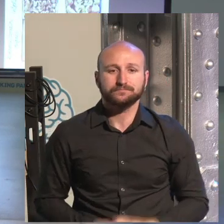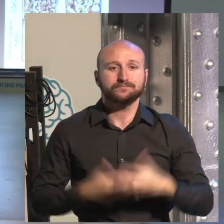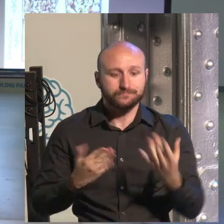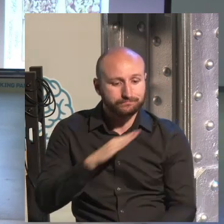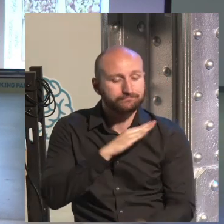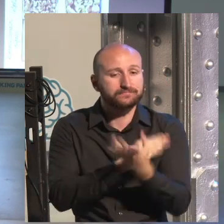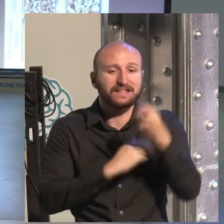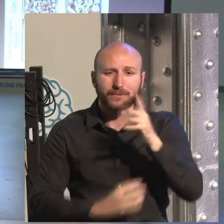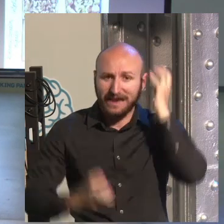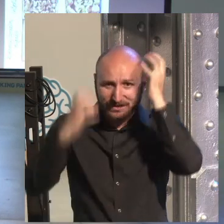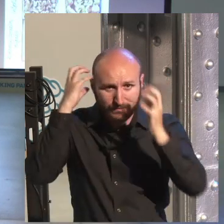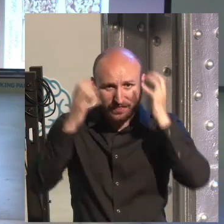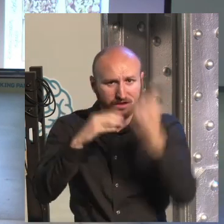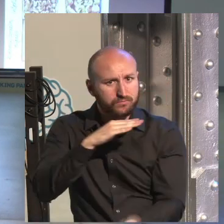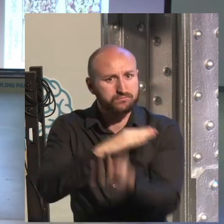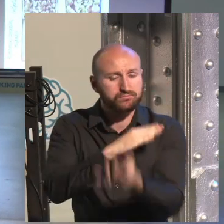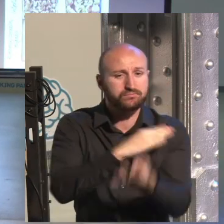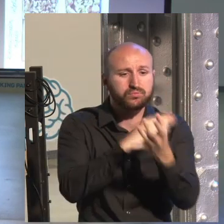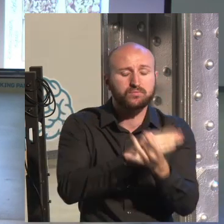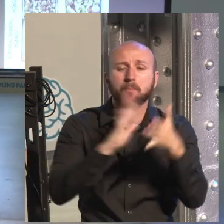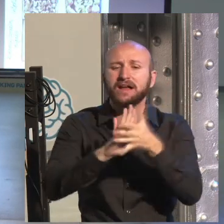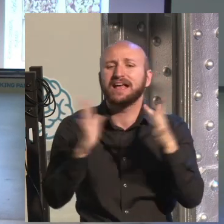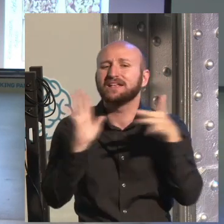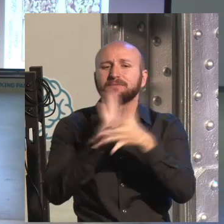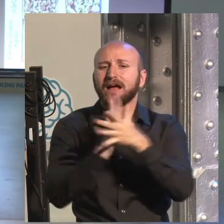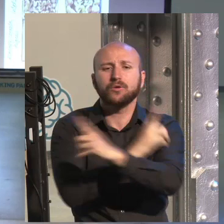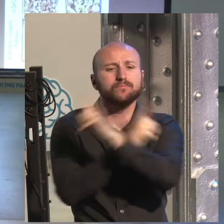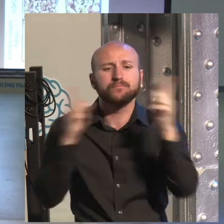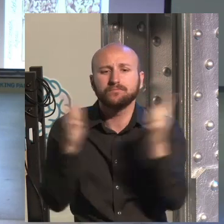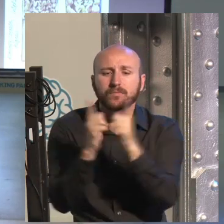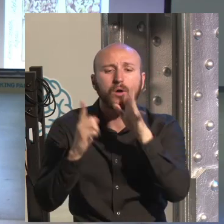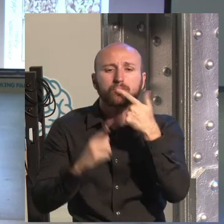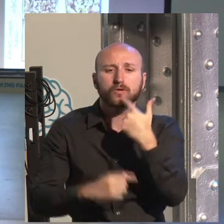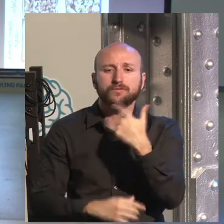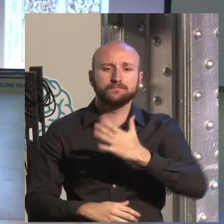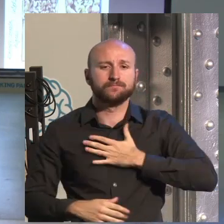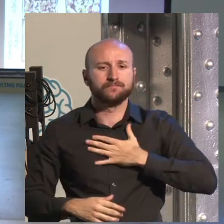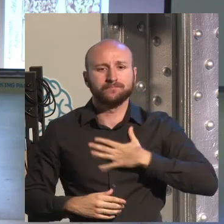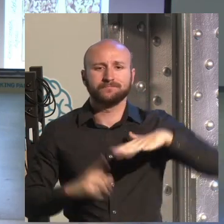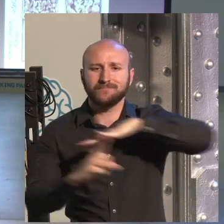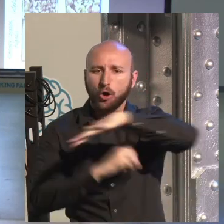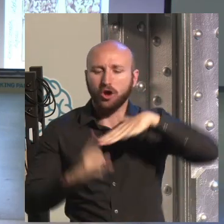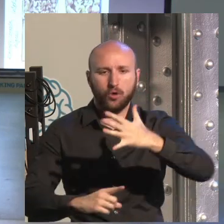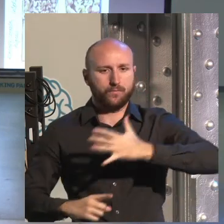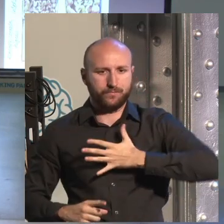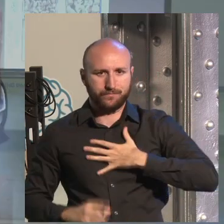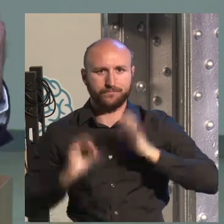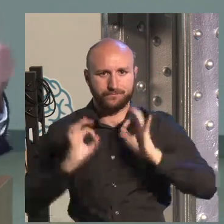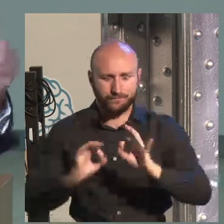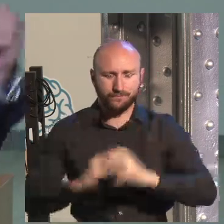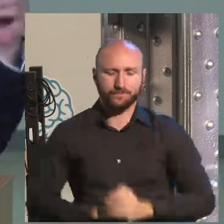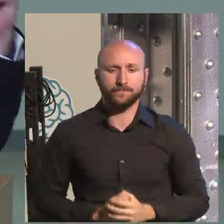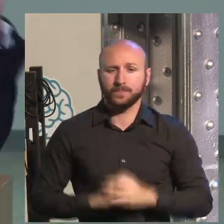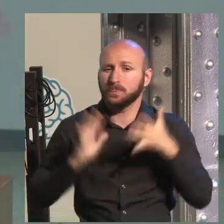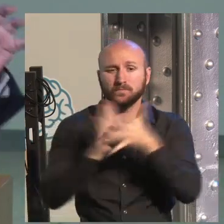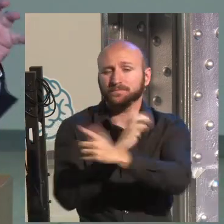aparecen especies que, por decirlo en pocas palabras, han adquirido el dominio ecológico. Eso quiere decir que para ser muy